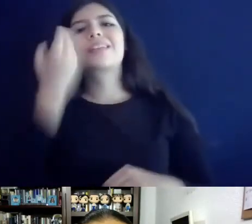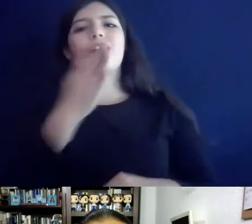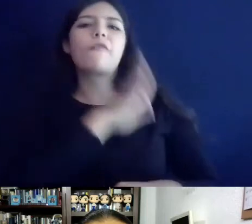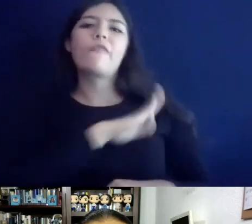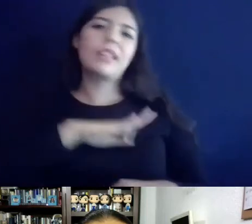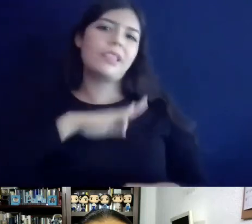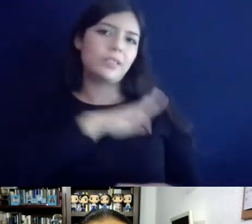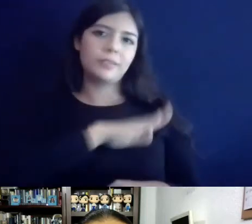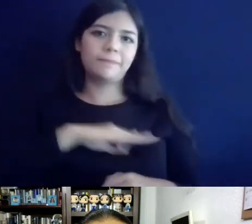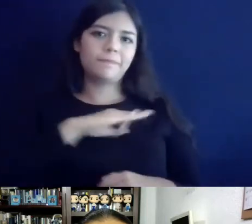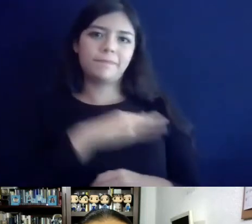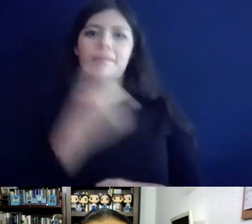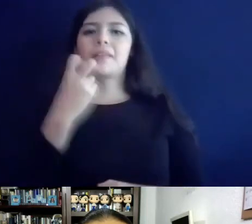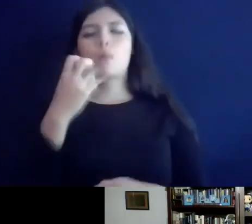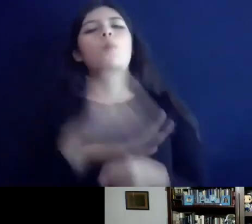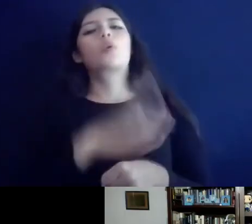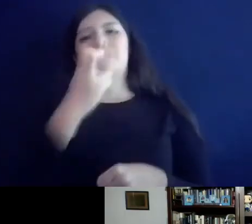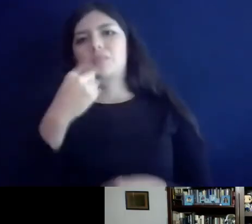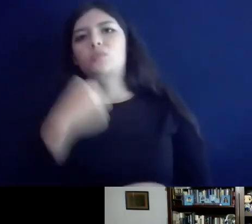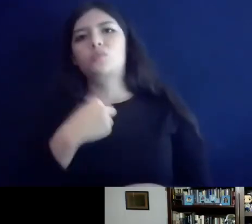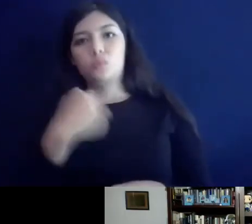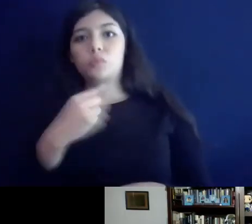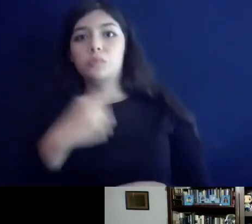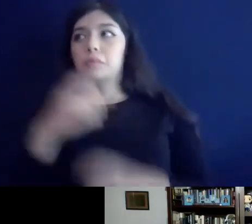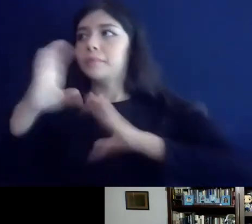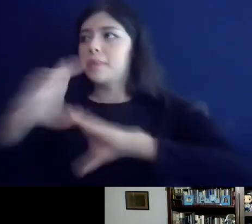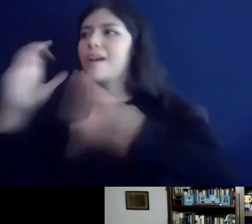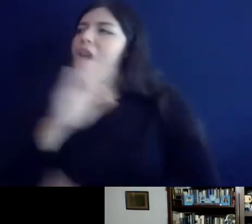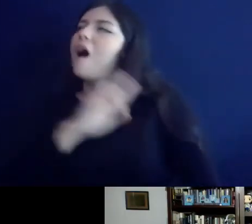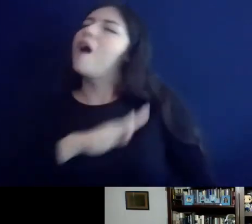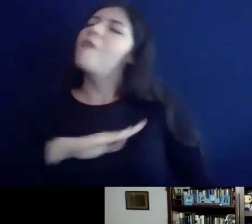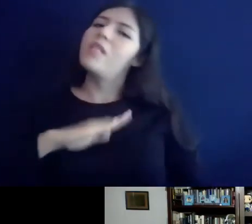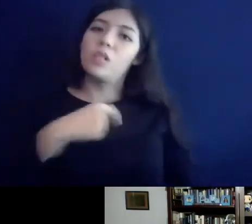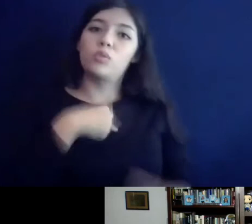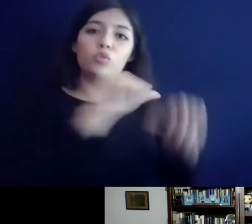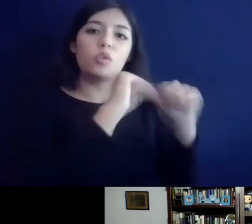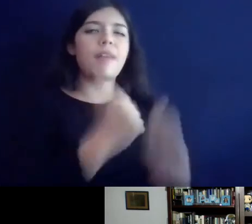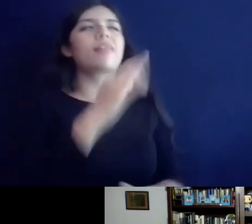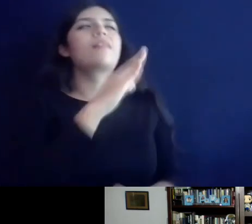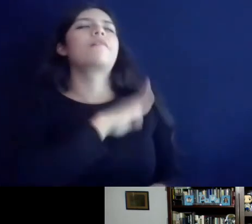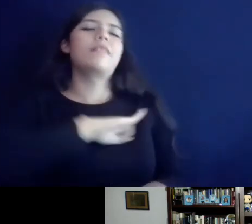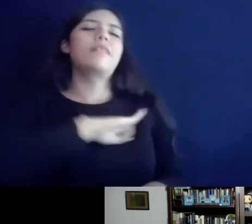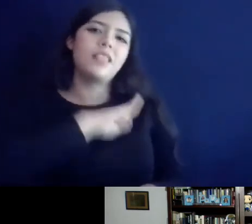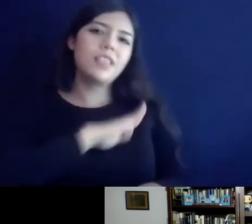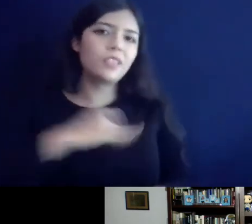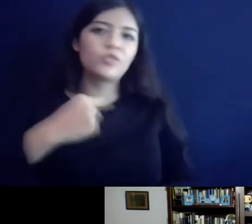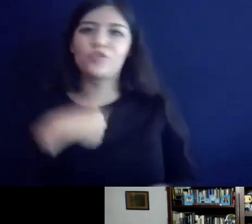ser feliz. Y te das cuenta que cuando tu objetivo es genuino, haces felices a más